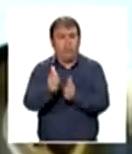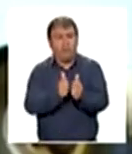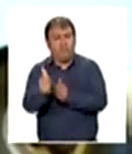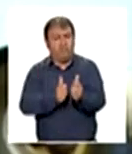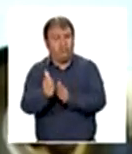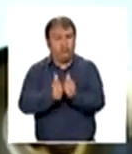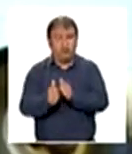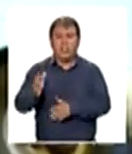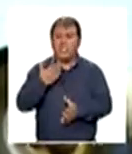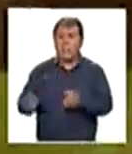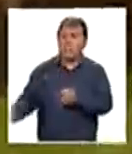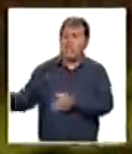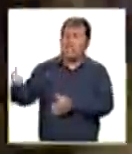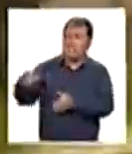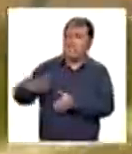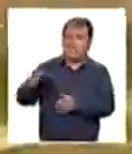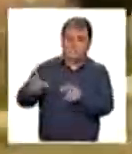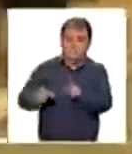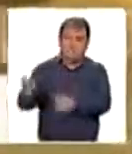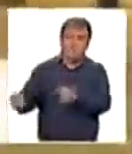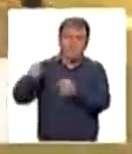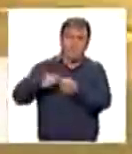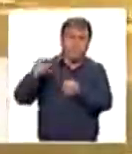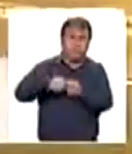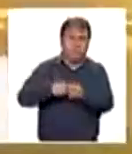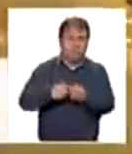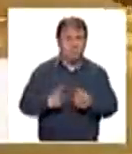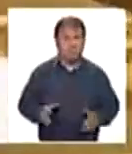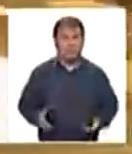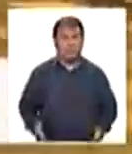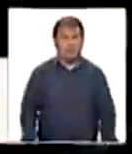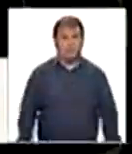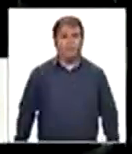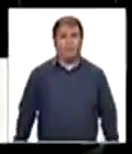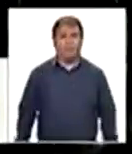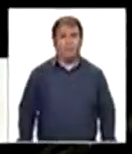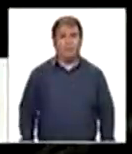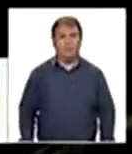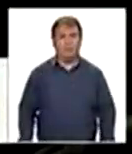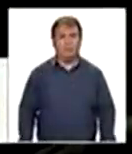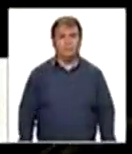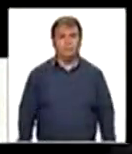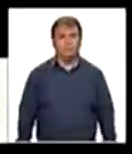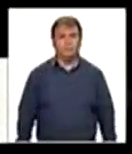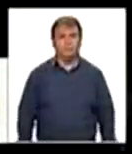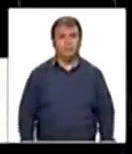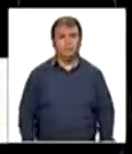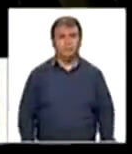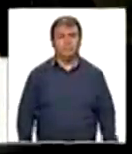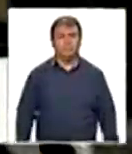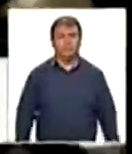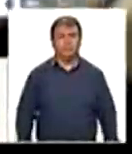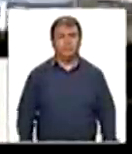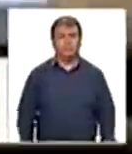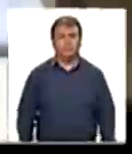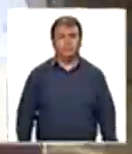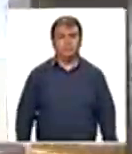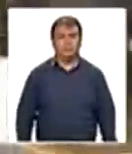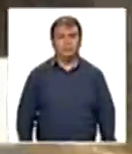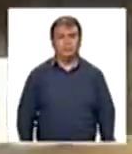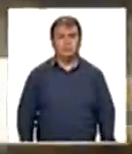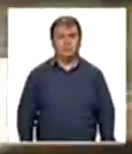a los pasajeros. El señor de la noche, soy mitad hombre, mitad animal. El señor de